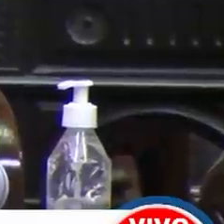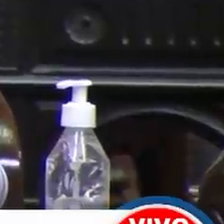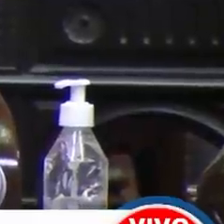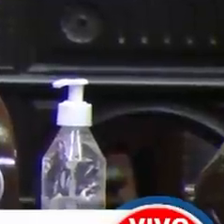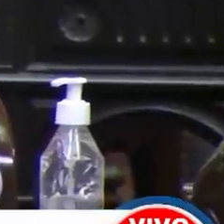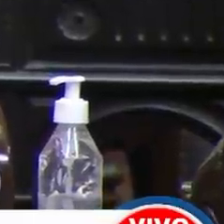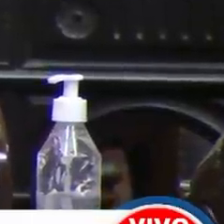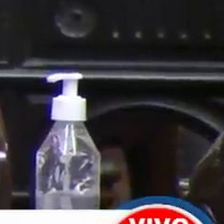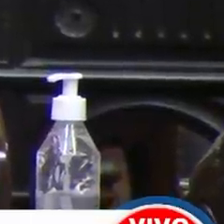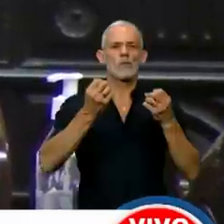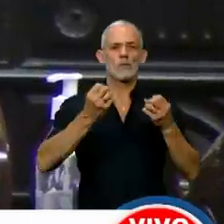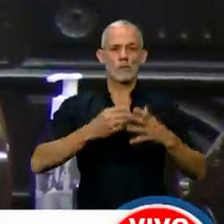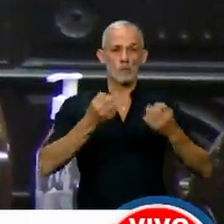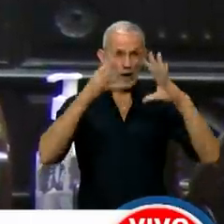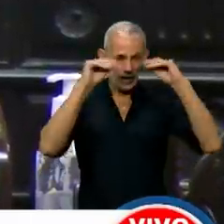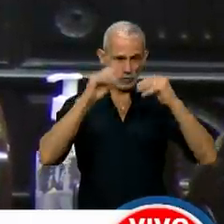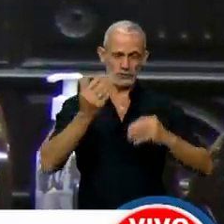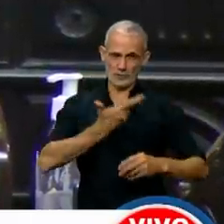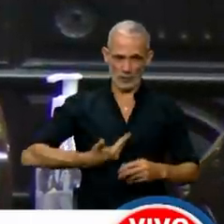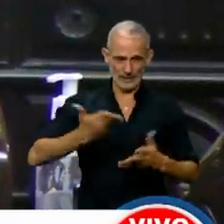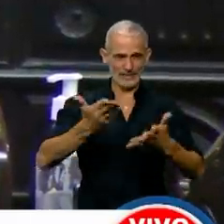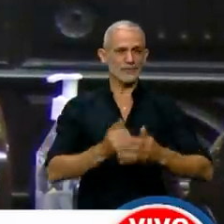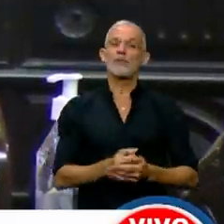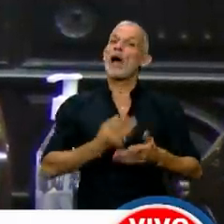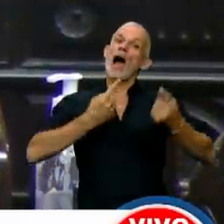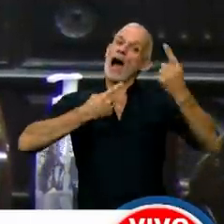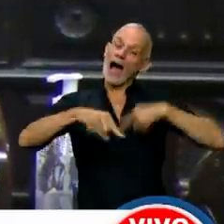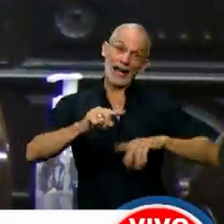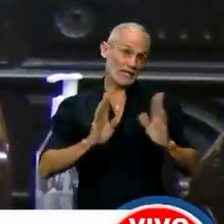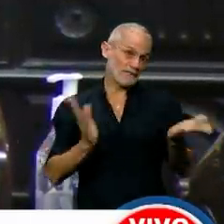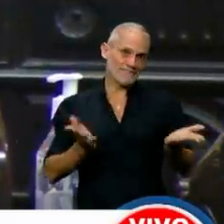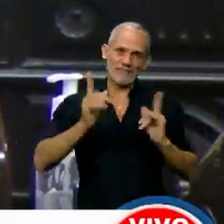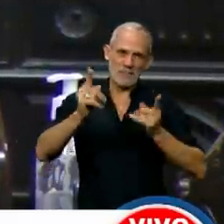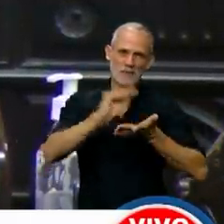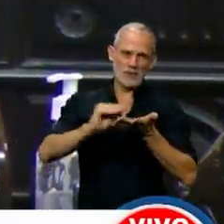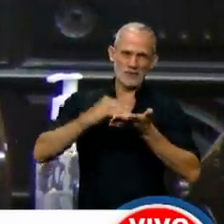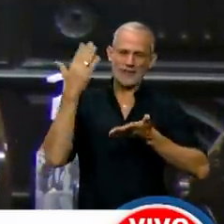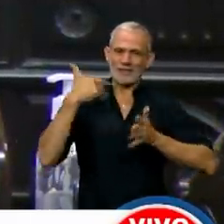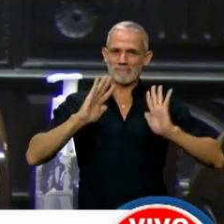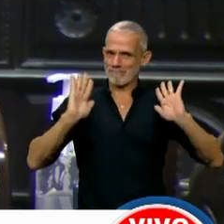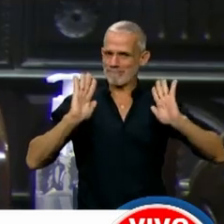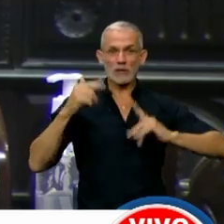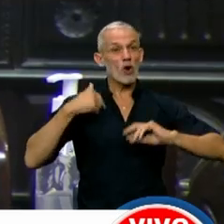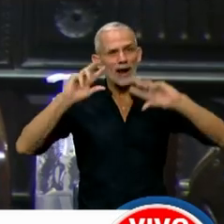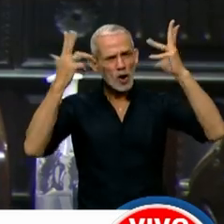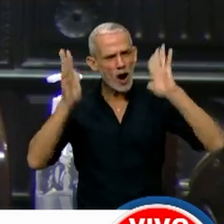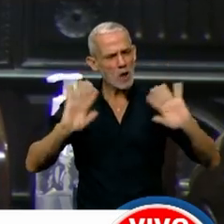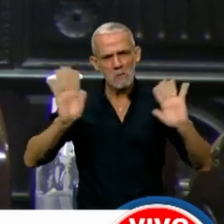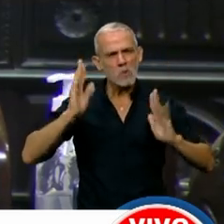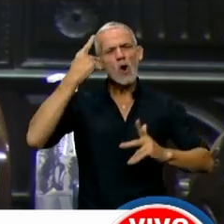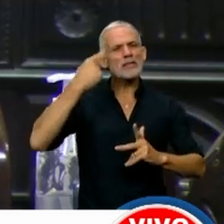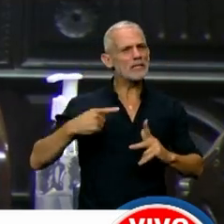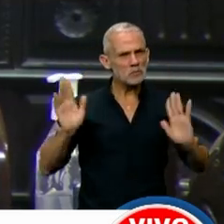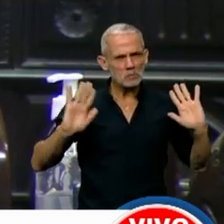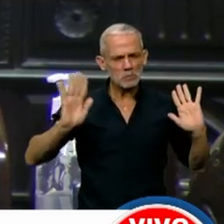muy buenas noches señor presidente todo lo contrario de lo que dijo el diputado anterior yo no estoy enojada ni triste al